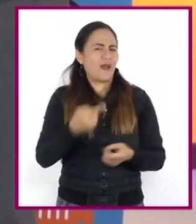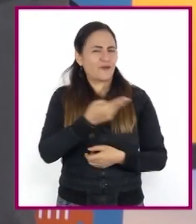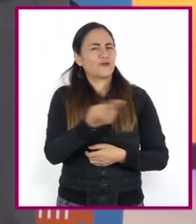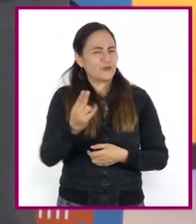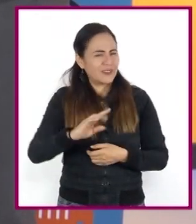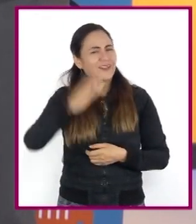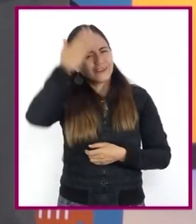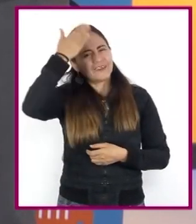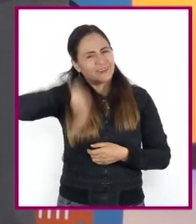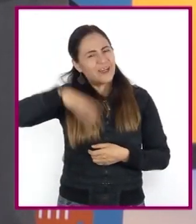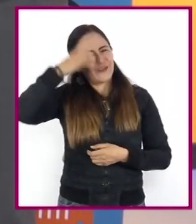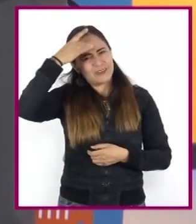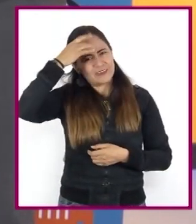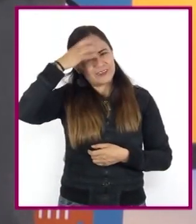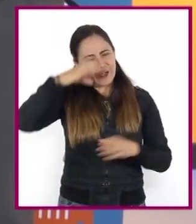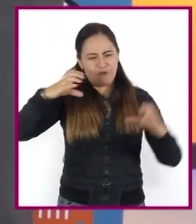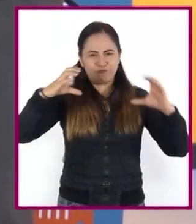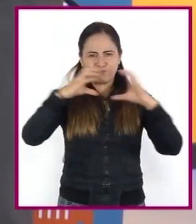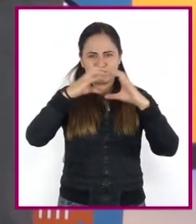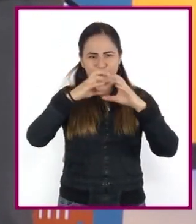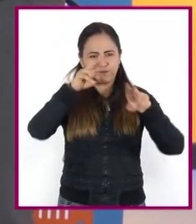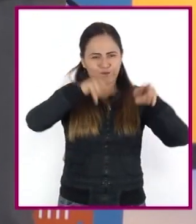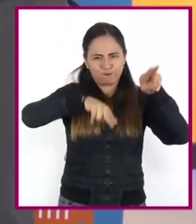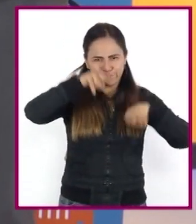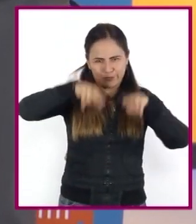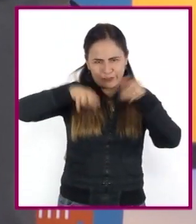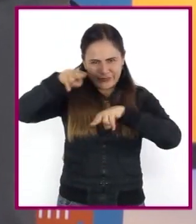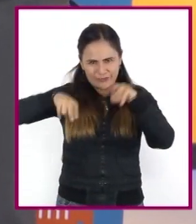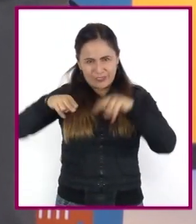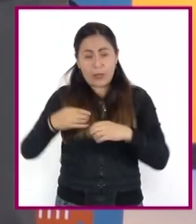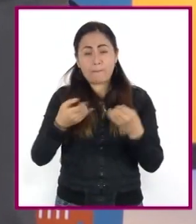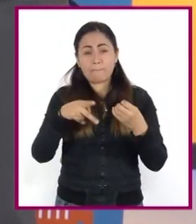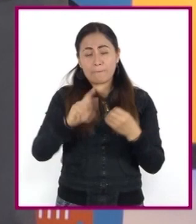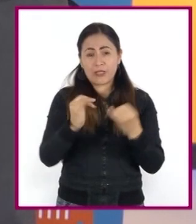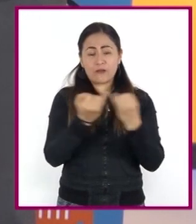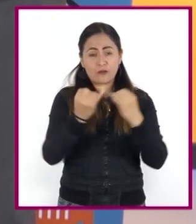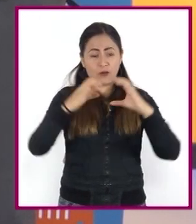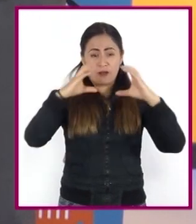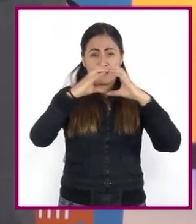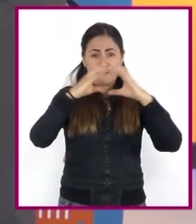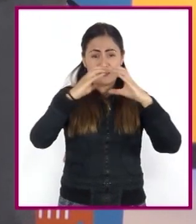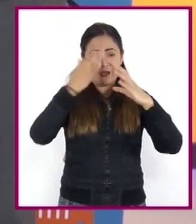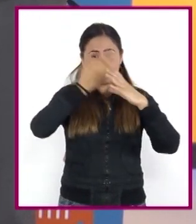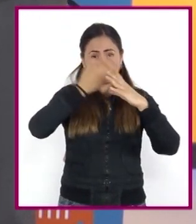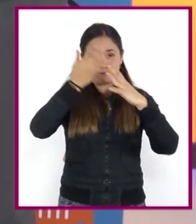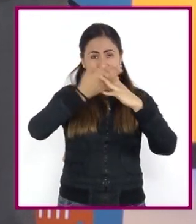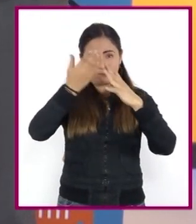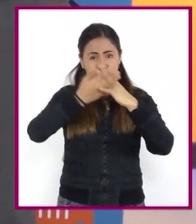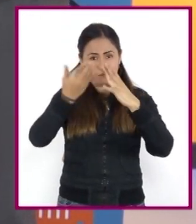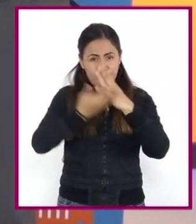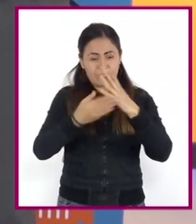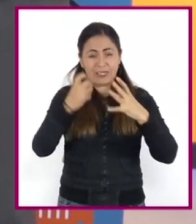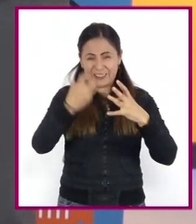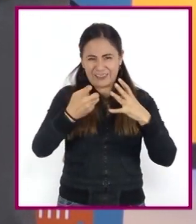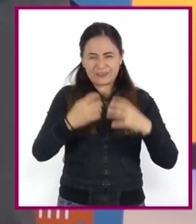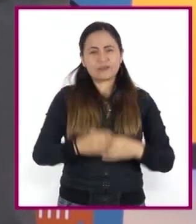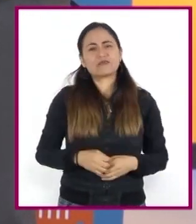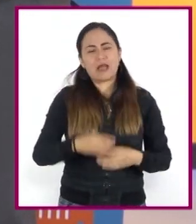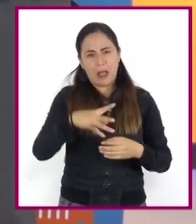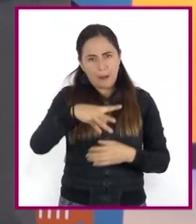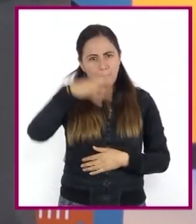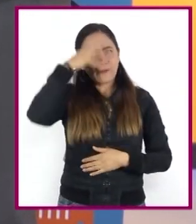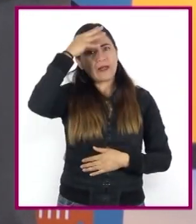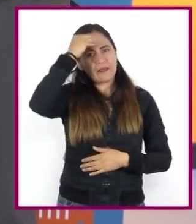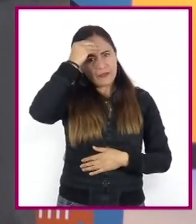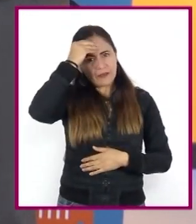es decir, las gráficas de barras, pero también hay otras llamadas gráficas circulares. Estas últimas aprenderán